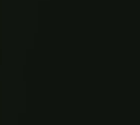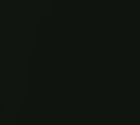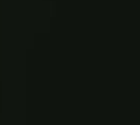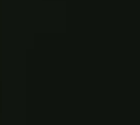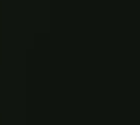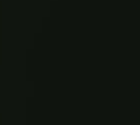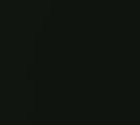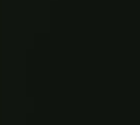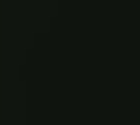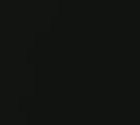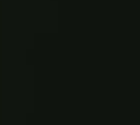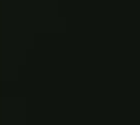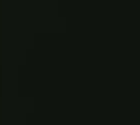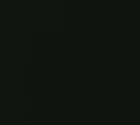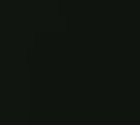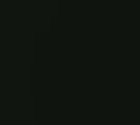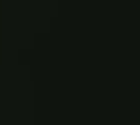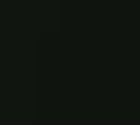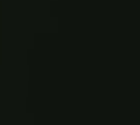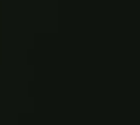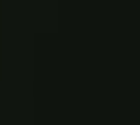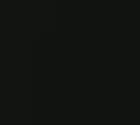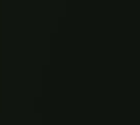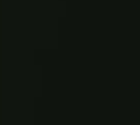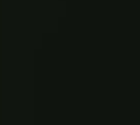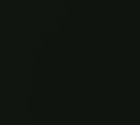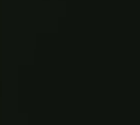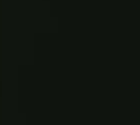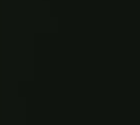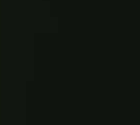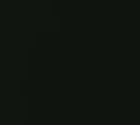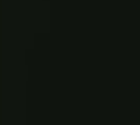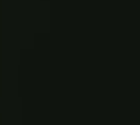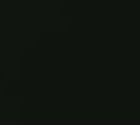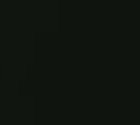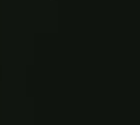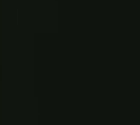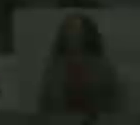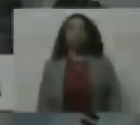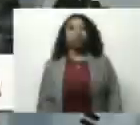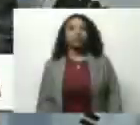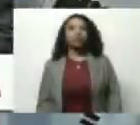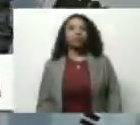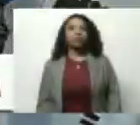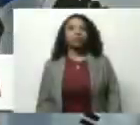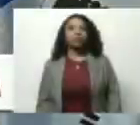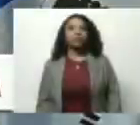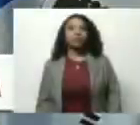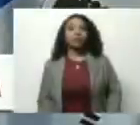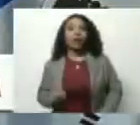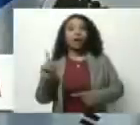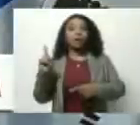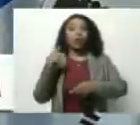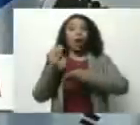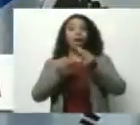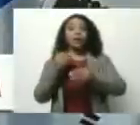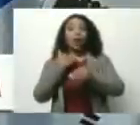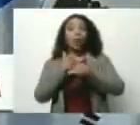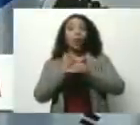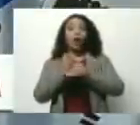en plena pista del Aeropuerto Internacional Simón Bolívar y lo transmite también como si eso fuera,